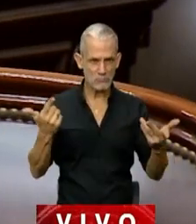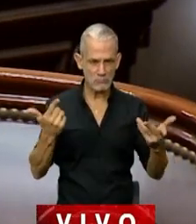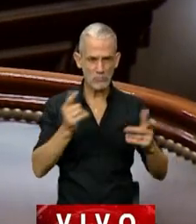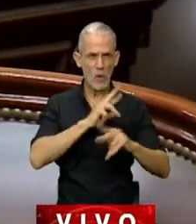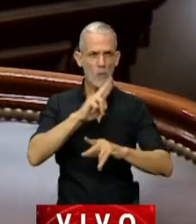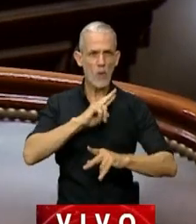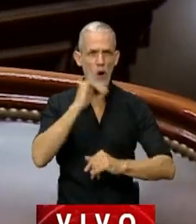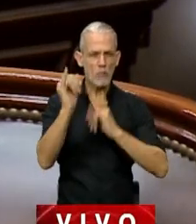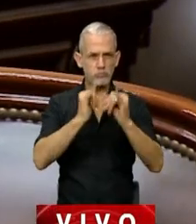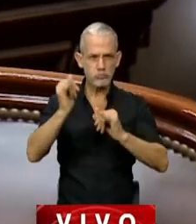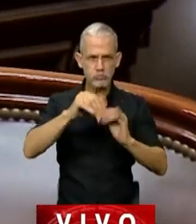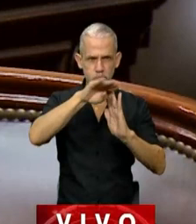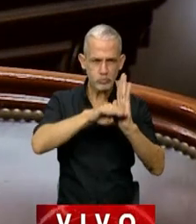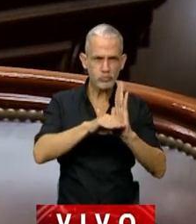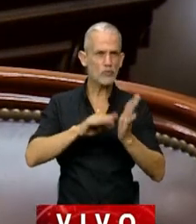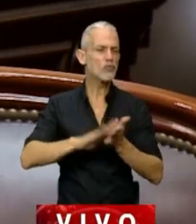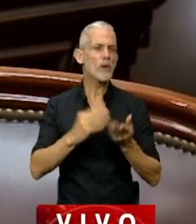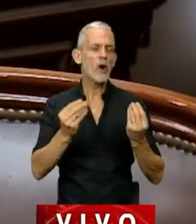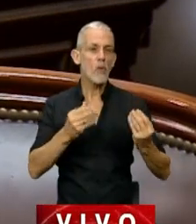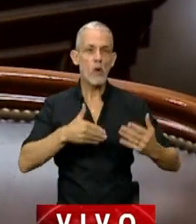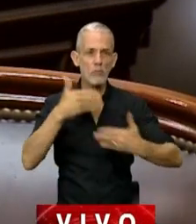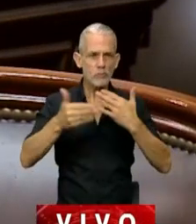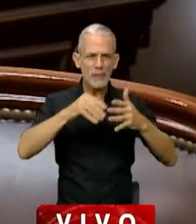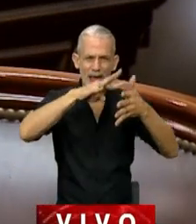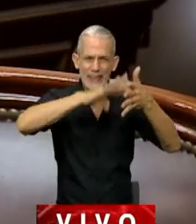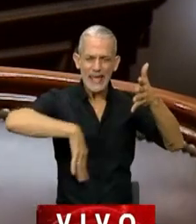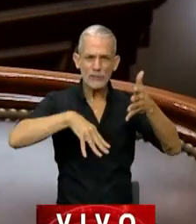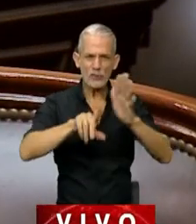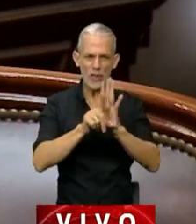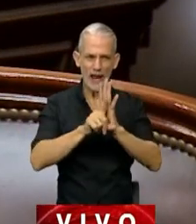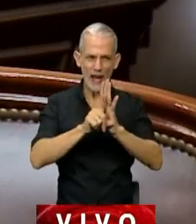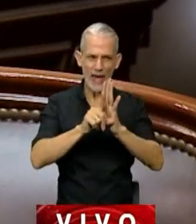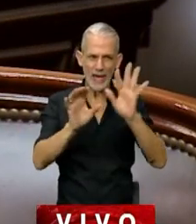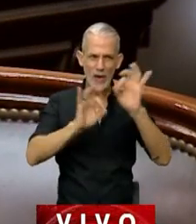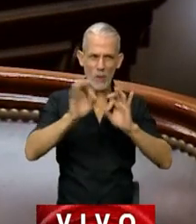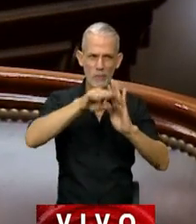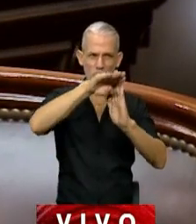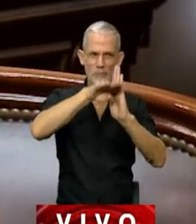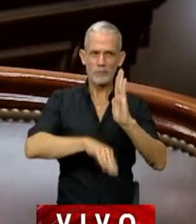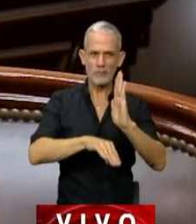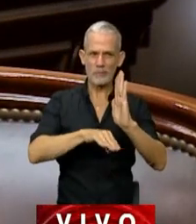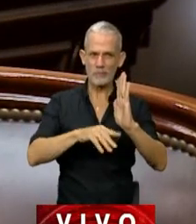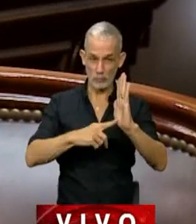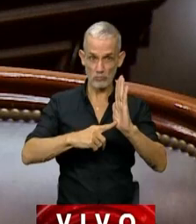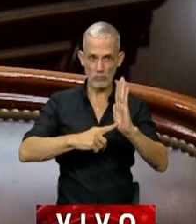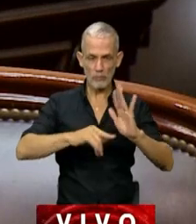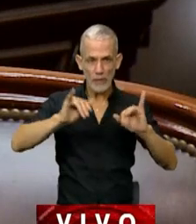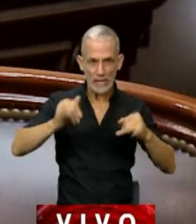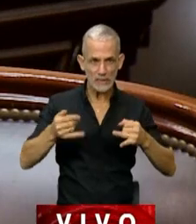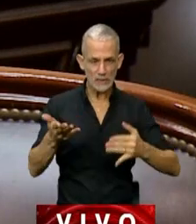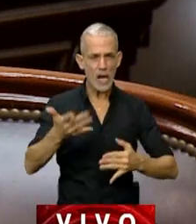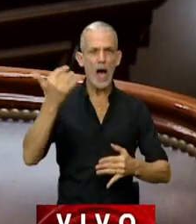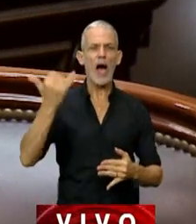respecto a cómo se desarrolló el texto de la ley. Porque sí,